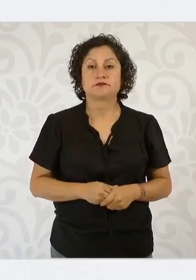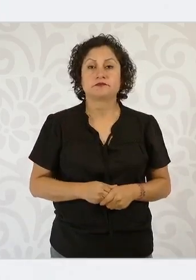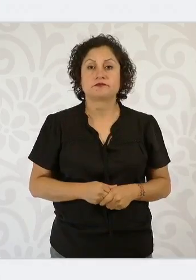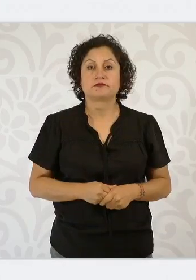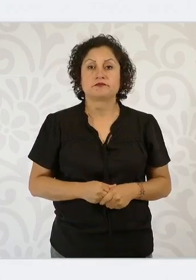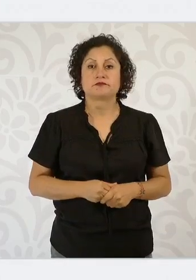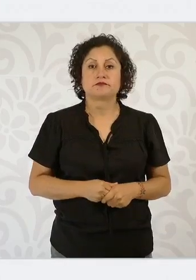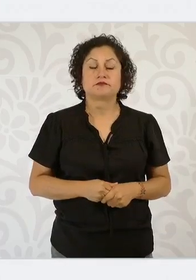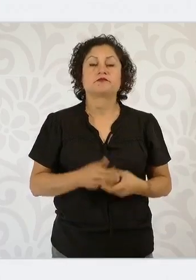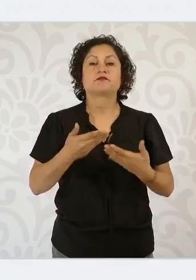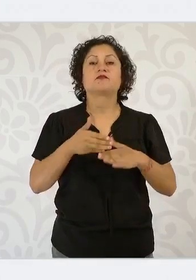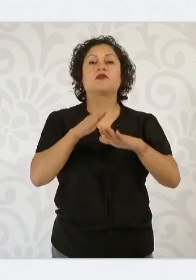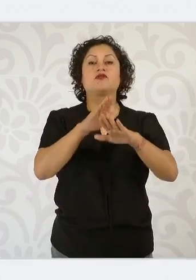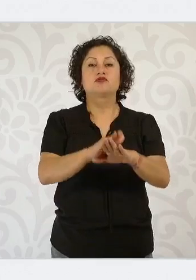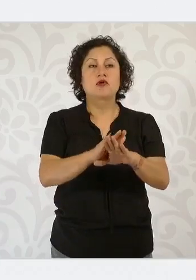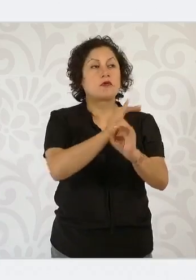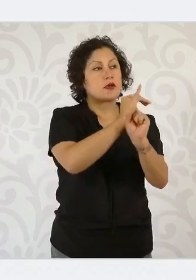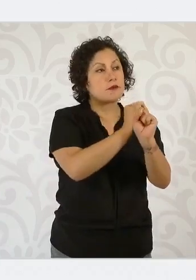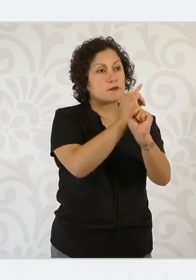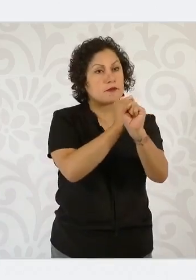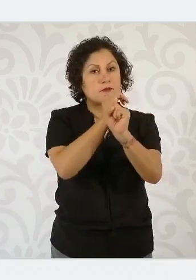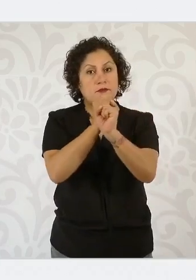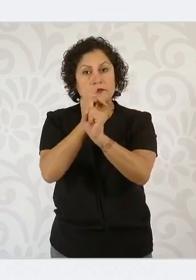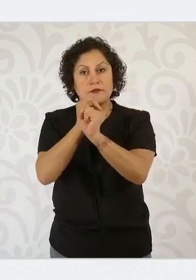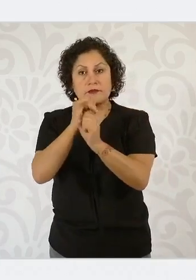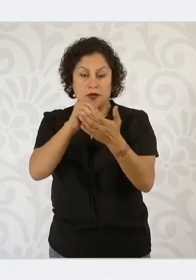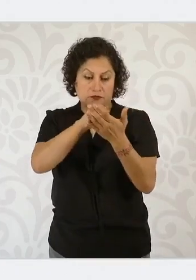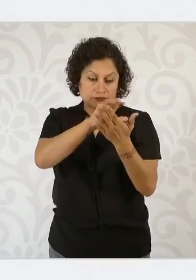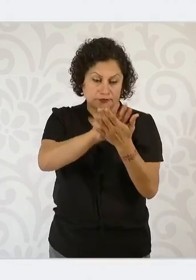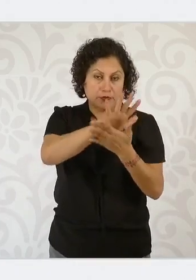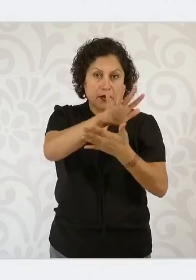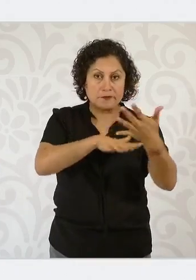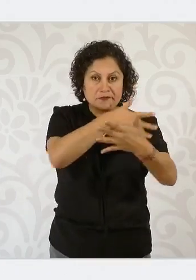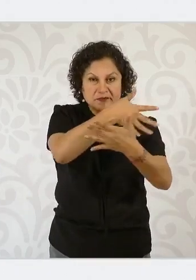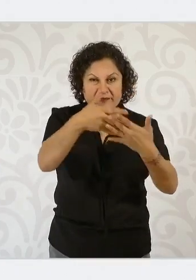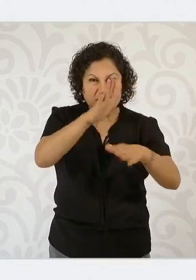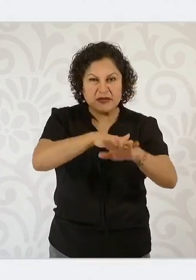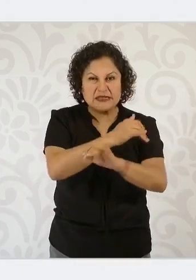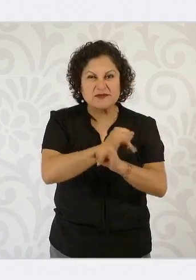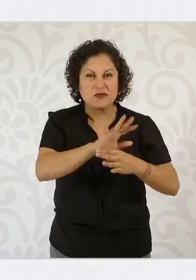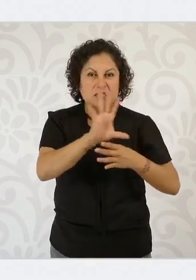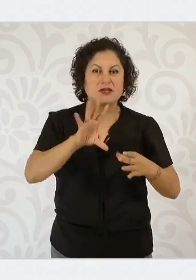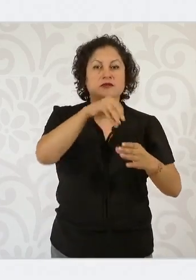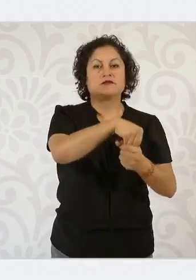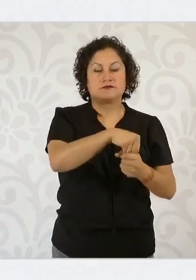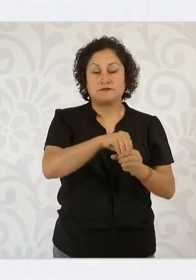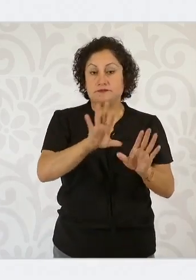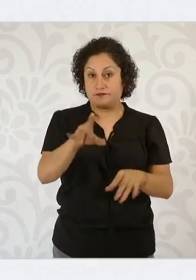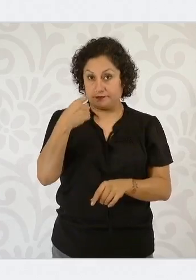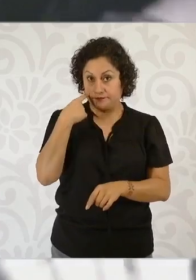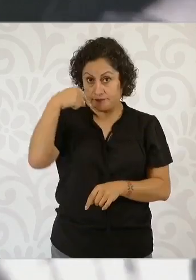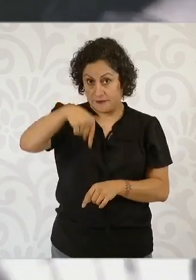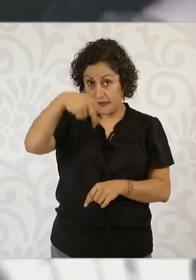compartir las bases de datos y mejorar las bases de datos. Nuestro país es de los únicos países en el mundo que no tiene